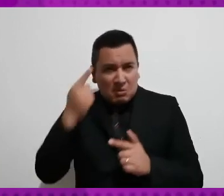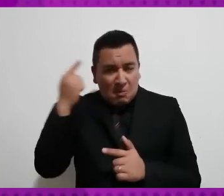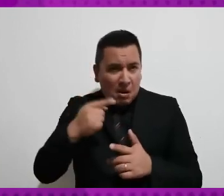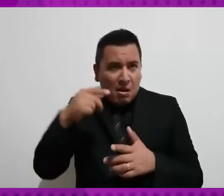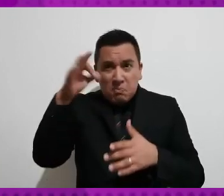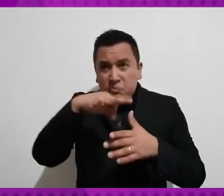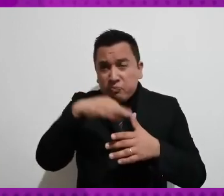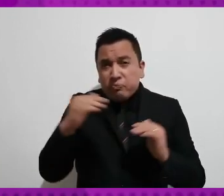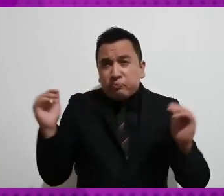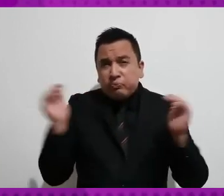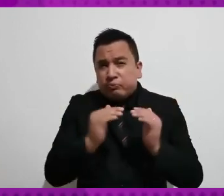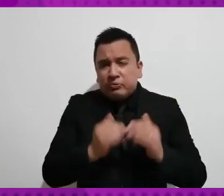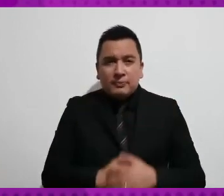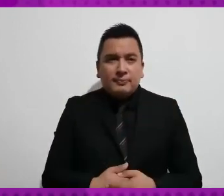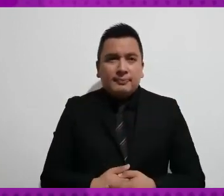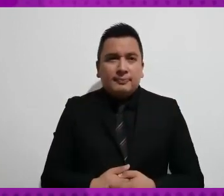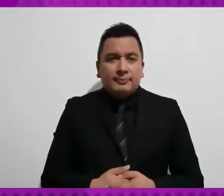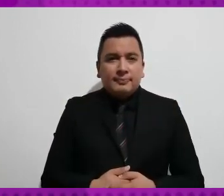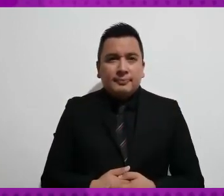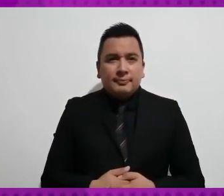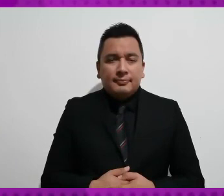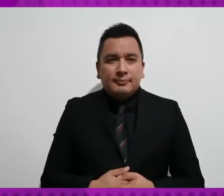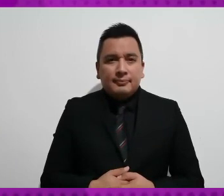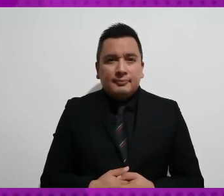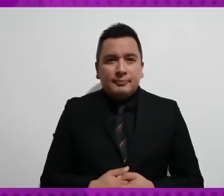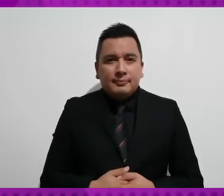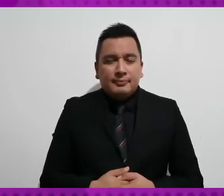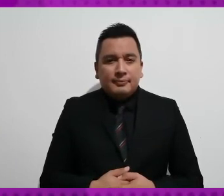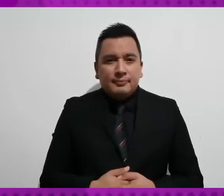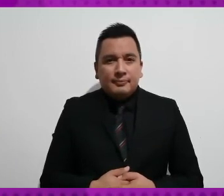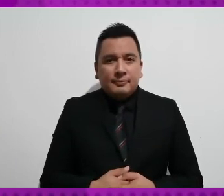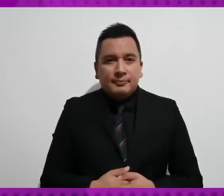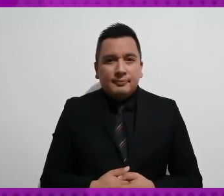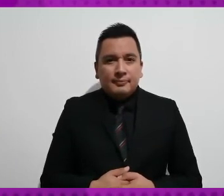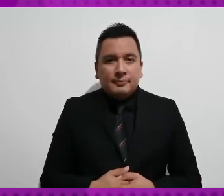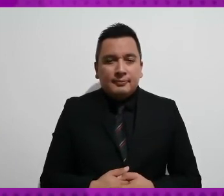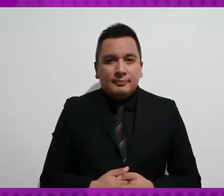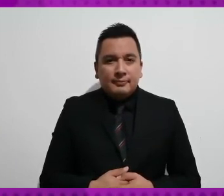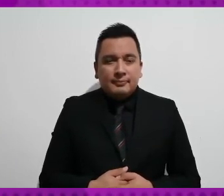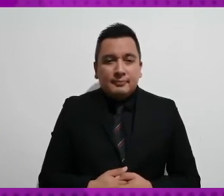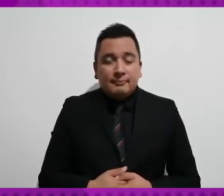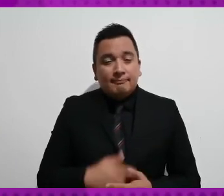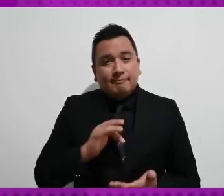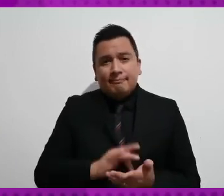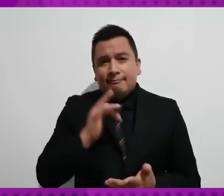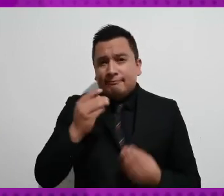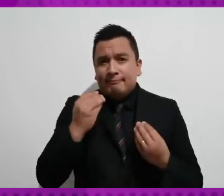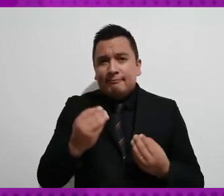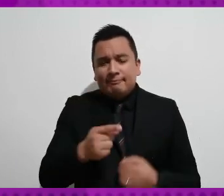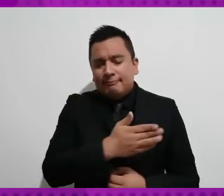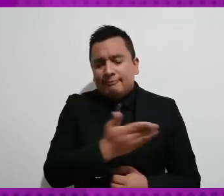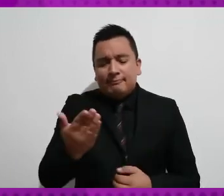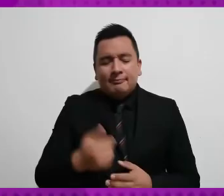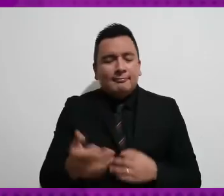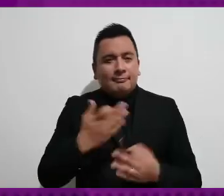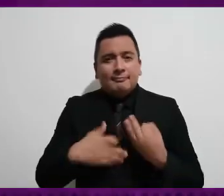de condiciones y sin discriminación en todos los tipos de elección y mecanismos de participación ciudadana. Muchísimas gracias a